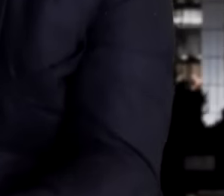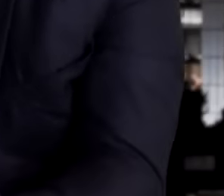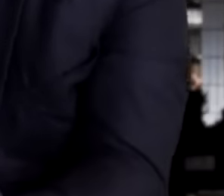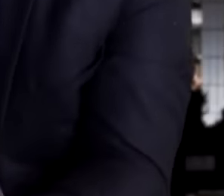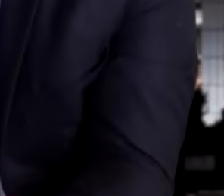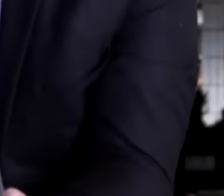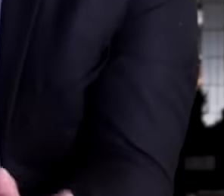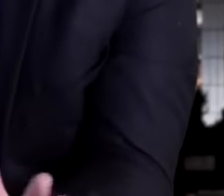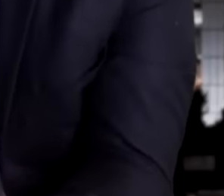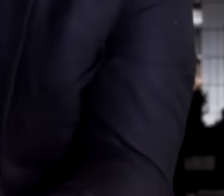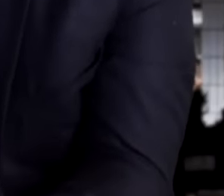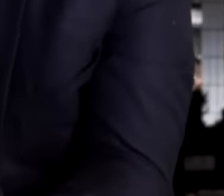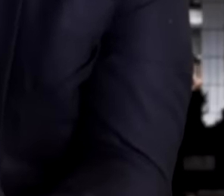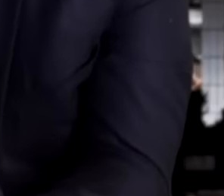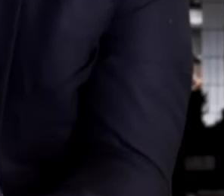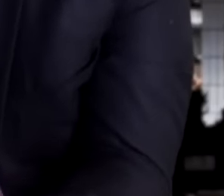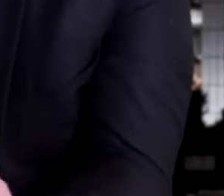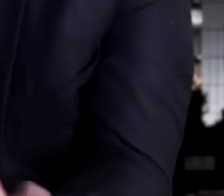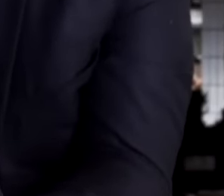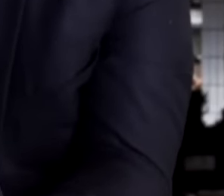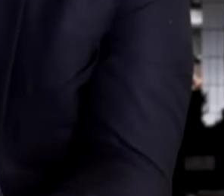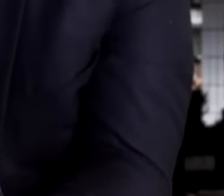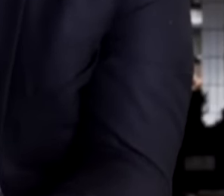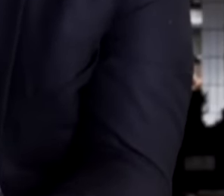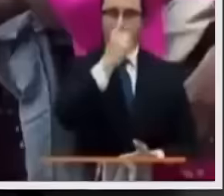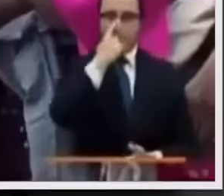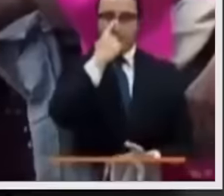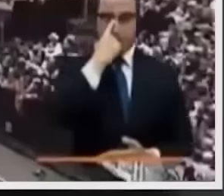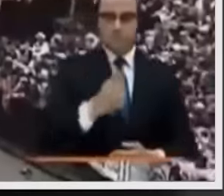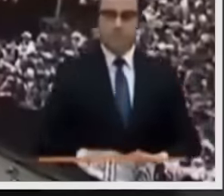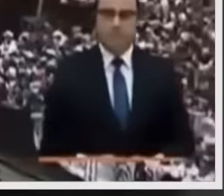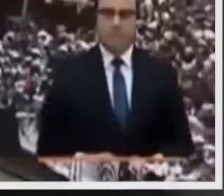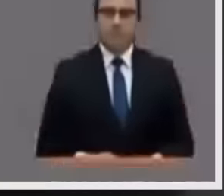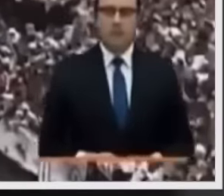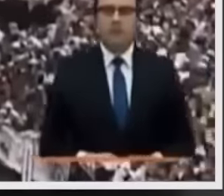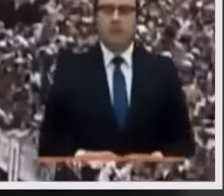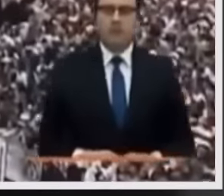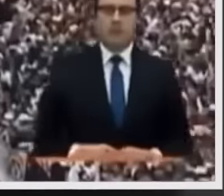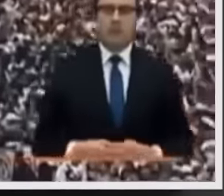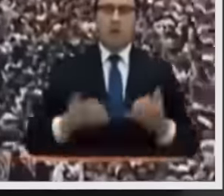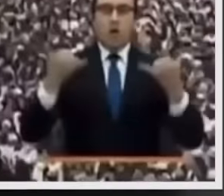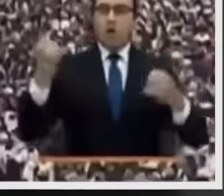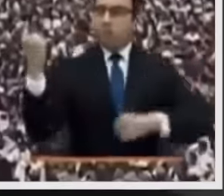tampoco, hasta allá. Pero sí estuvo bastante emotivo. En un domingo como hoy,